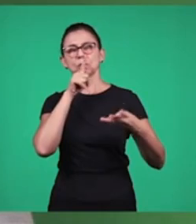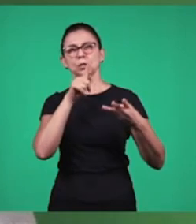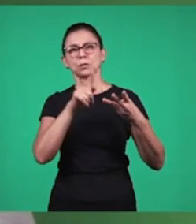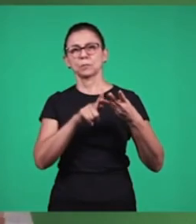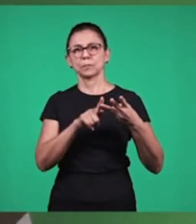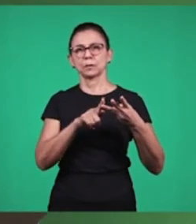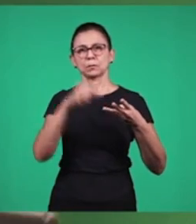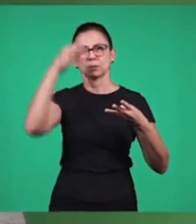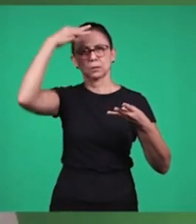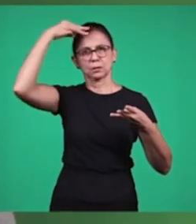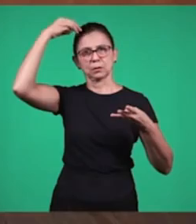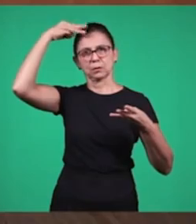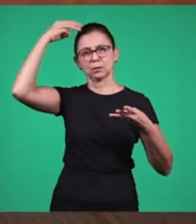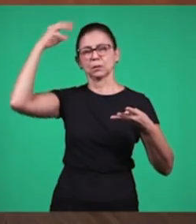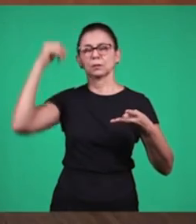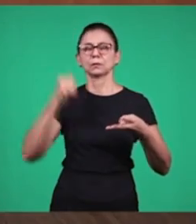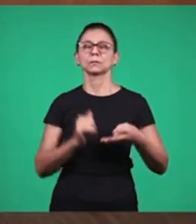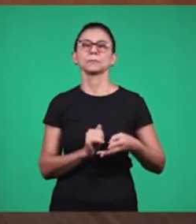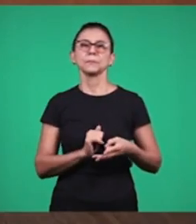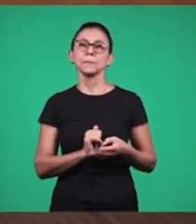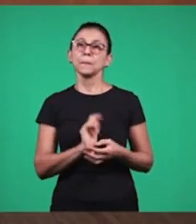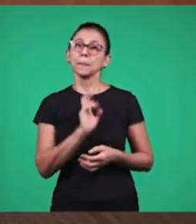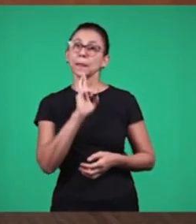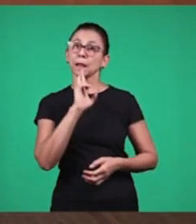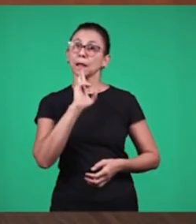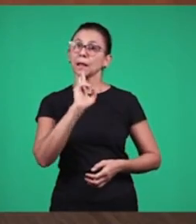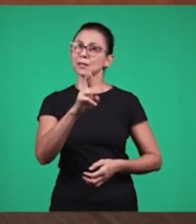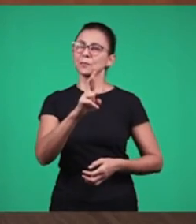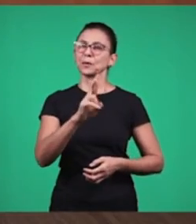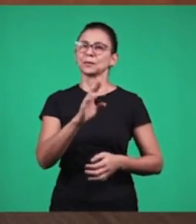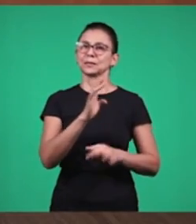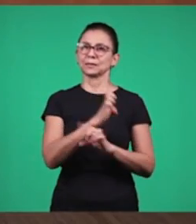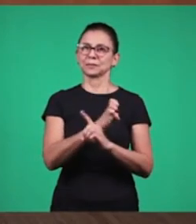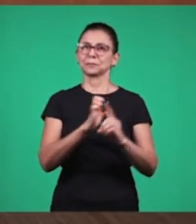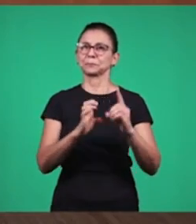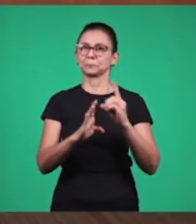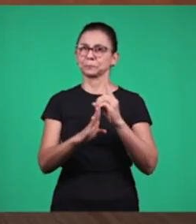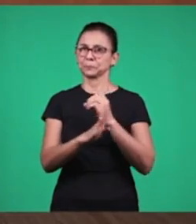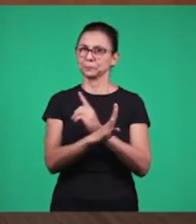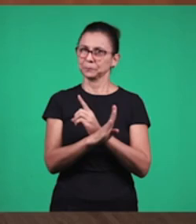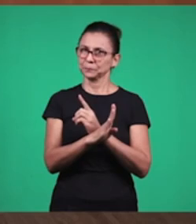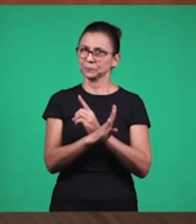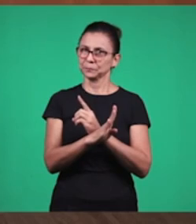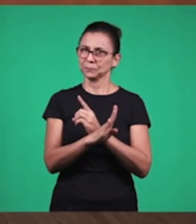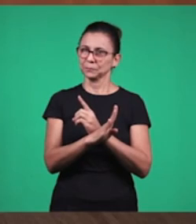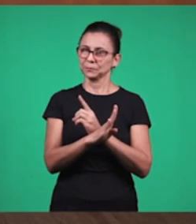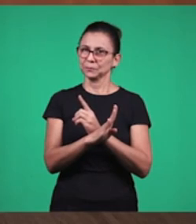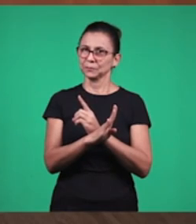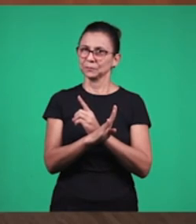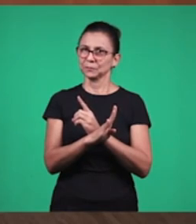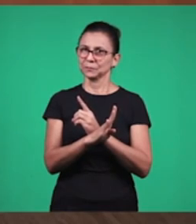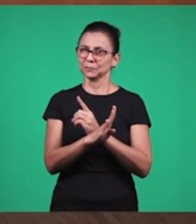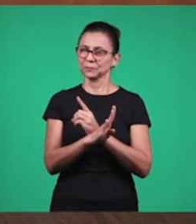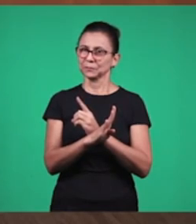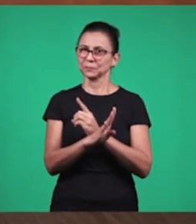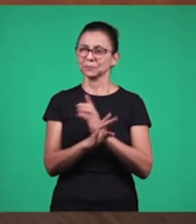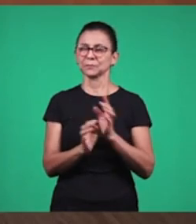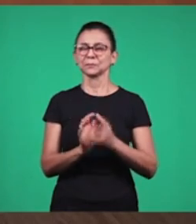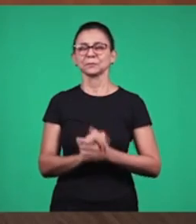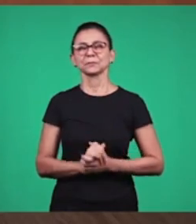Pastor Alexandre, nos respondan en la Escuela Bíblica Dominical de este